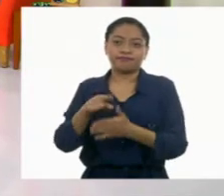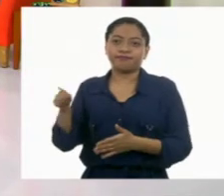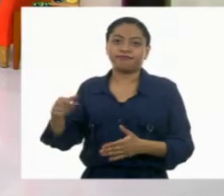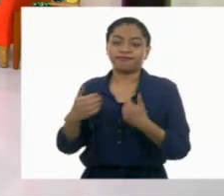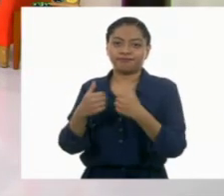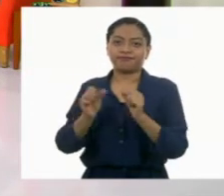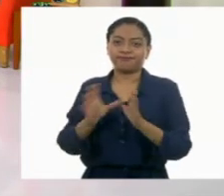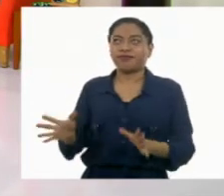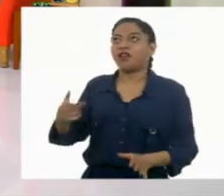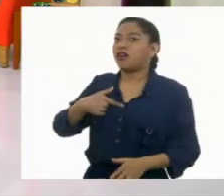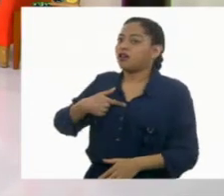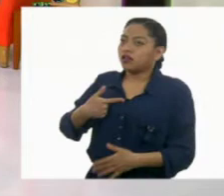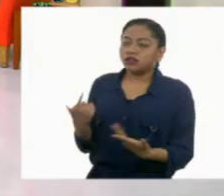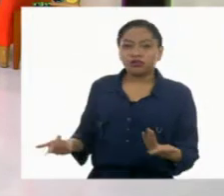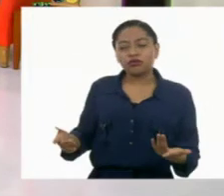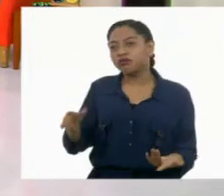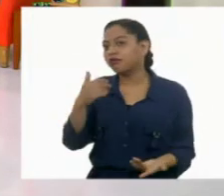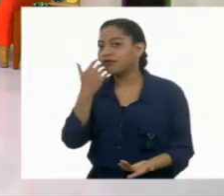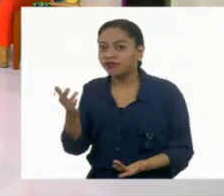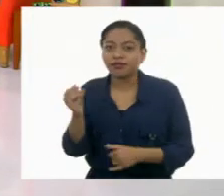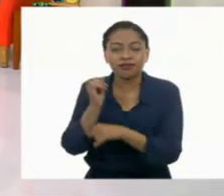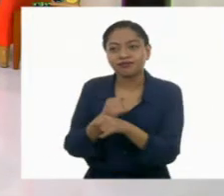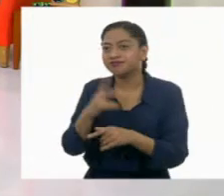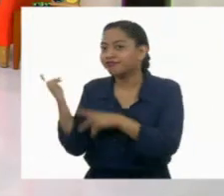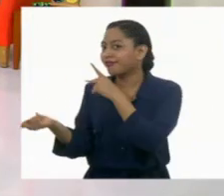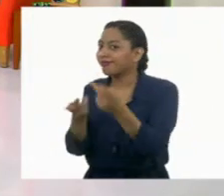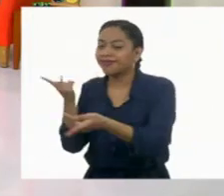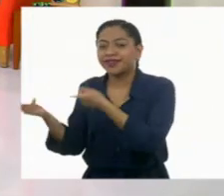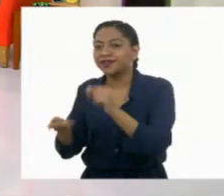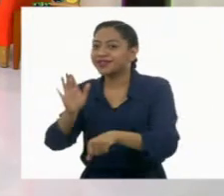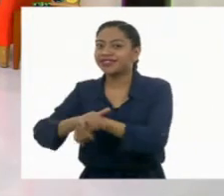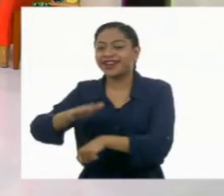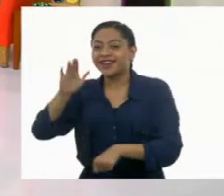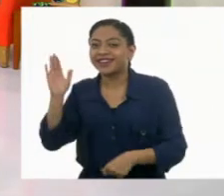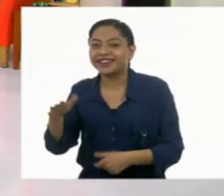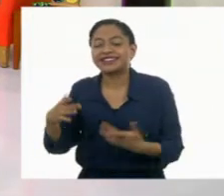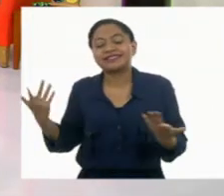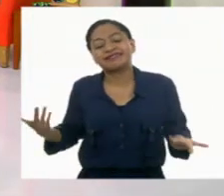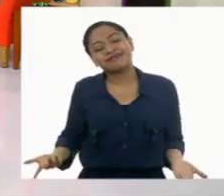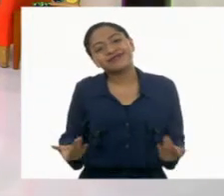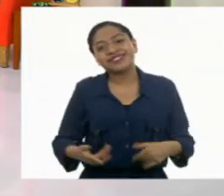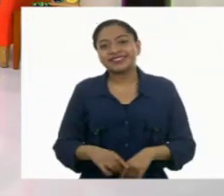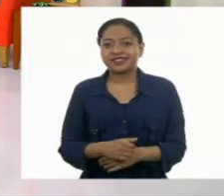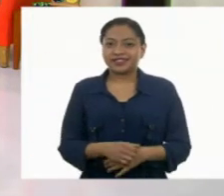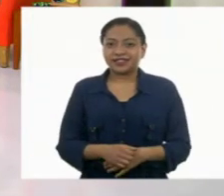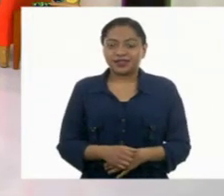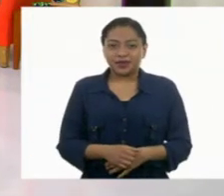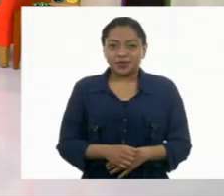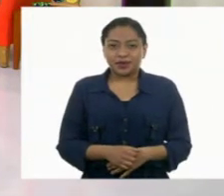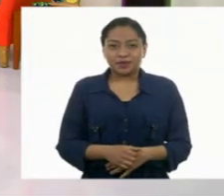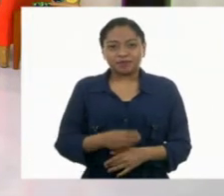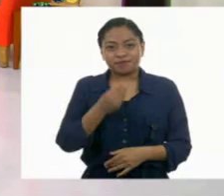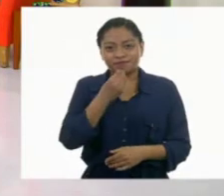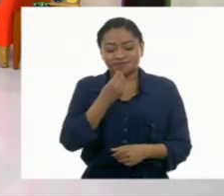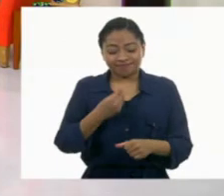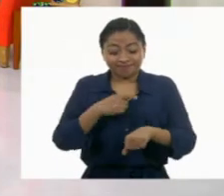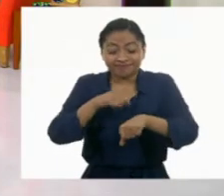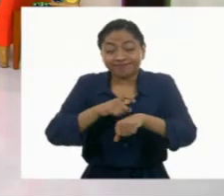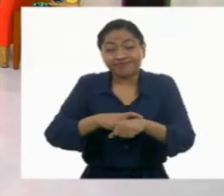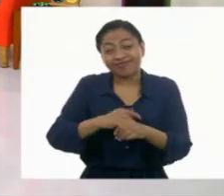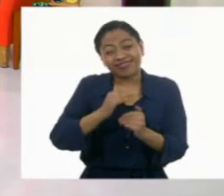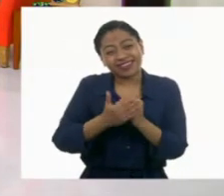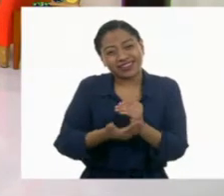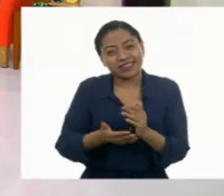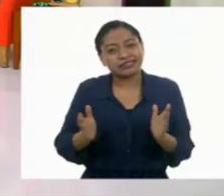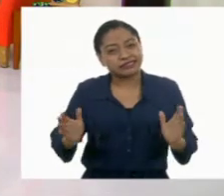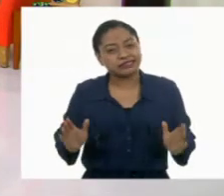tengo mucha curiosidad de seguir conociendo de esto. Infortunadamente, bueno, tenemos muy delimitado el tiempo, claro.